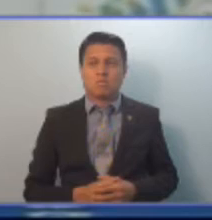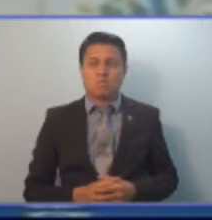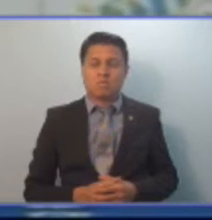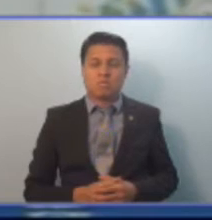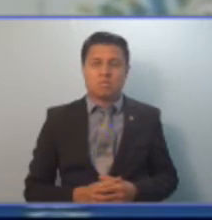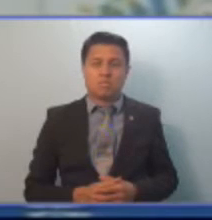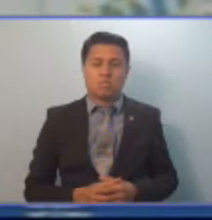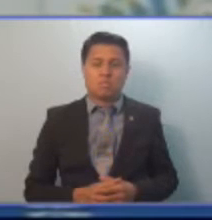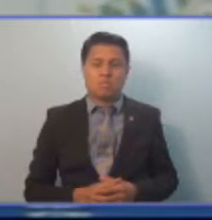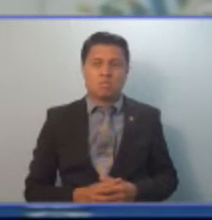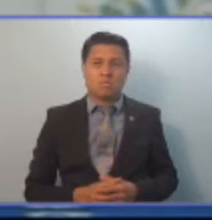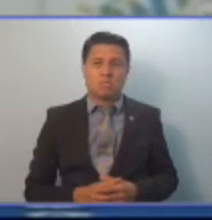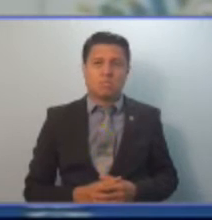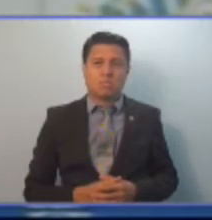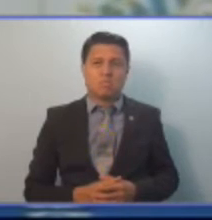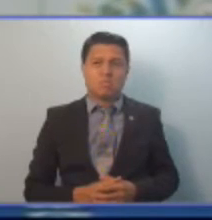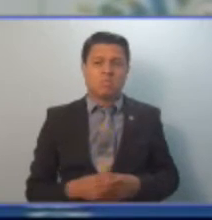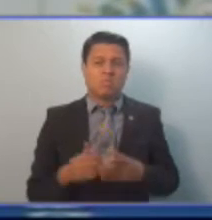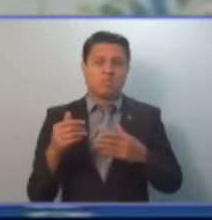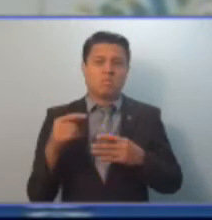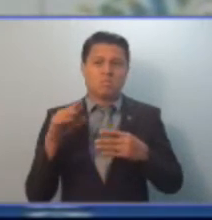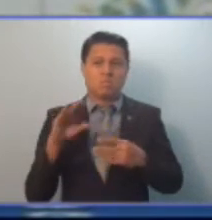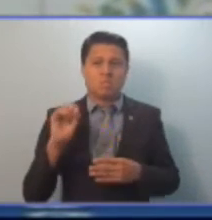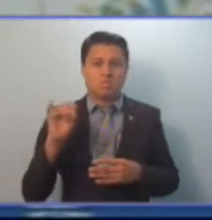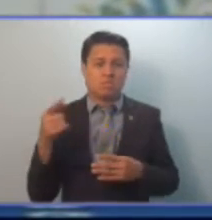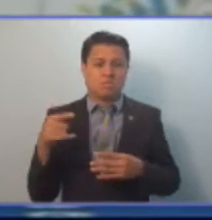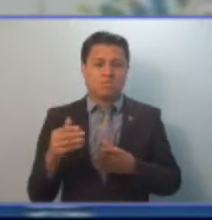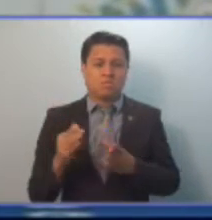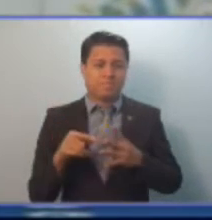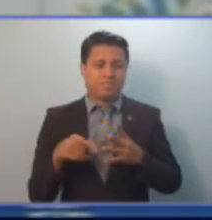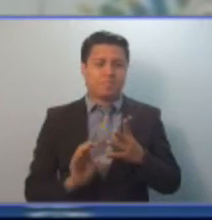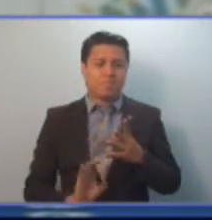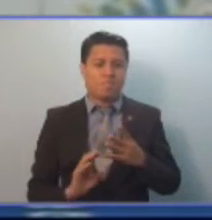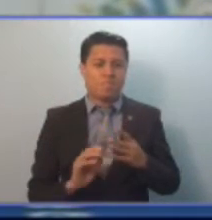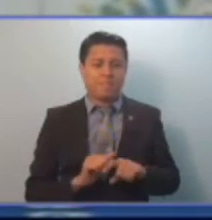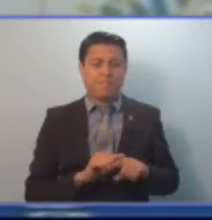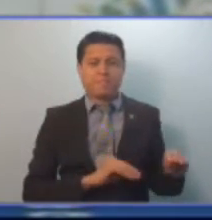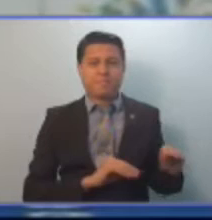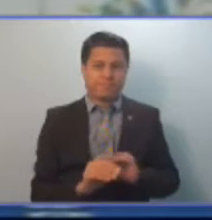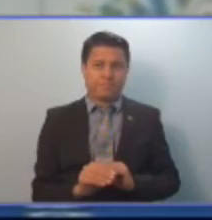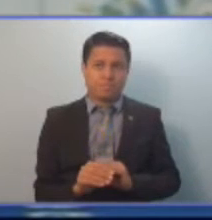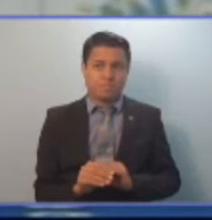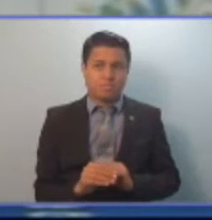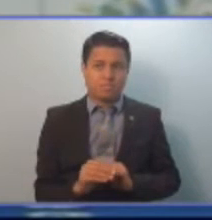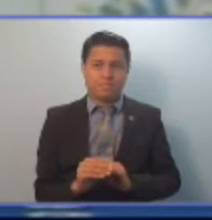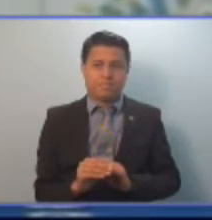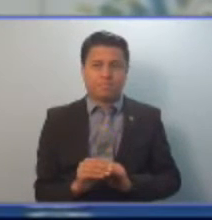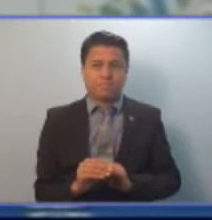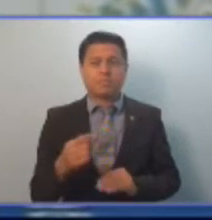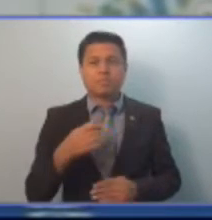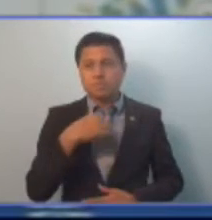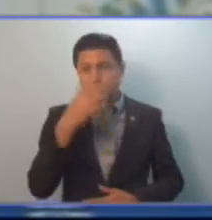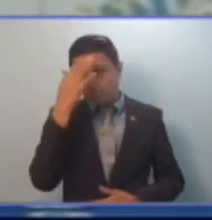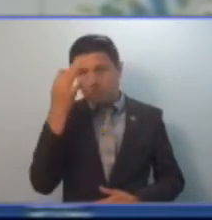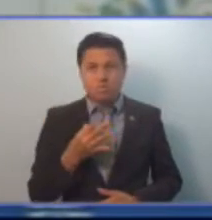la sala de lo constitucional, porque creo yo